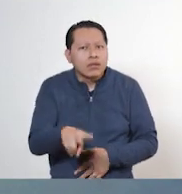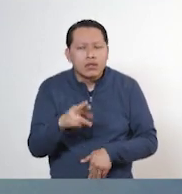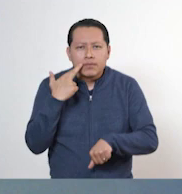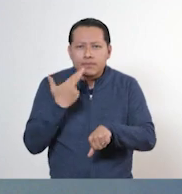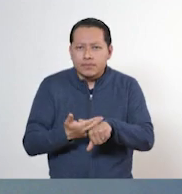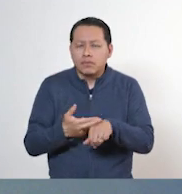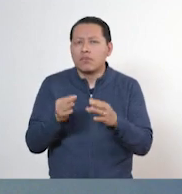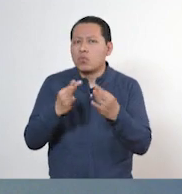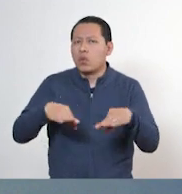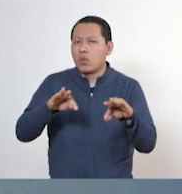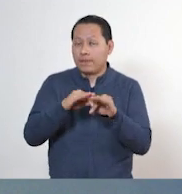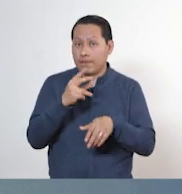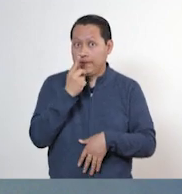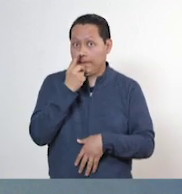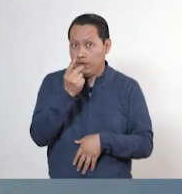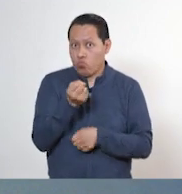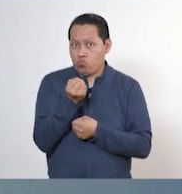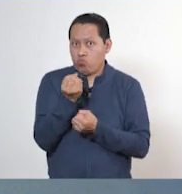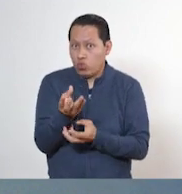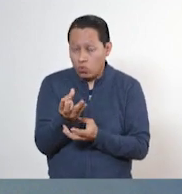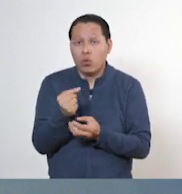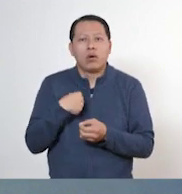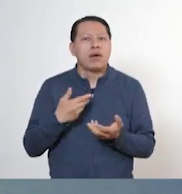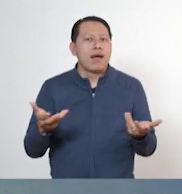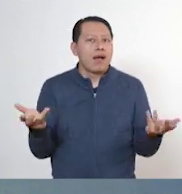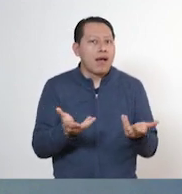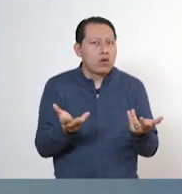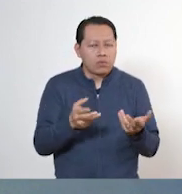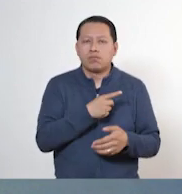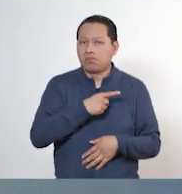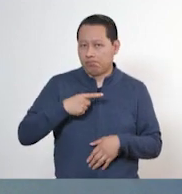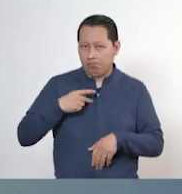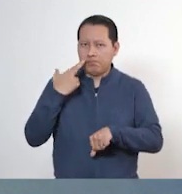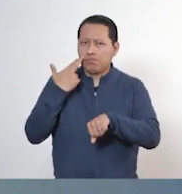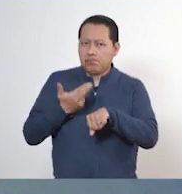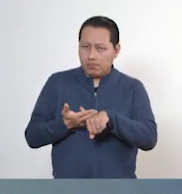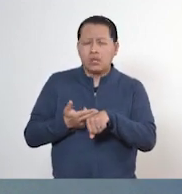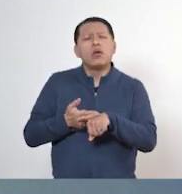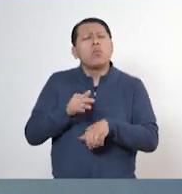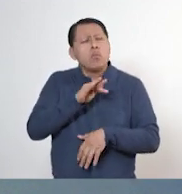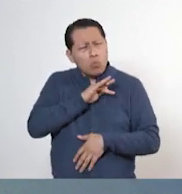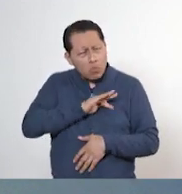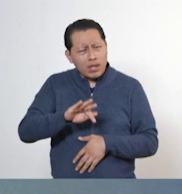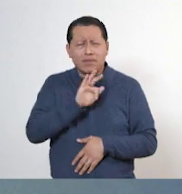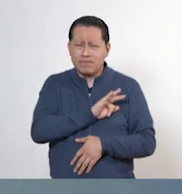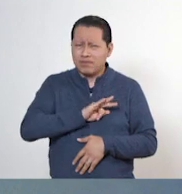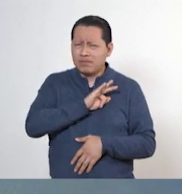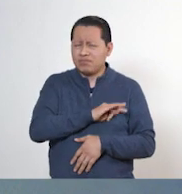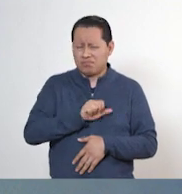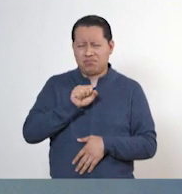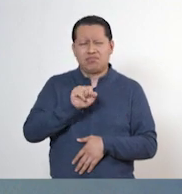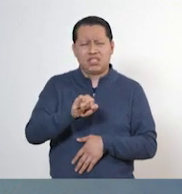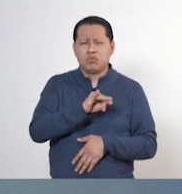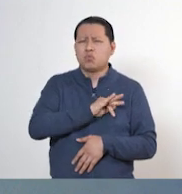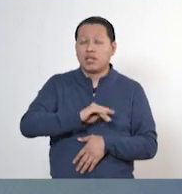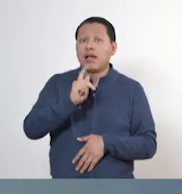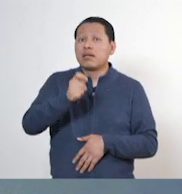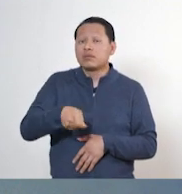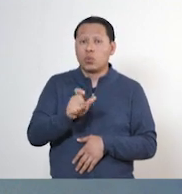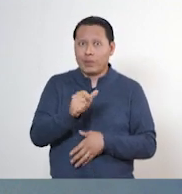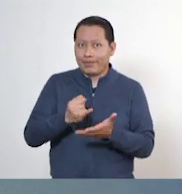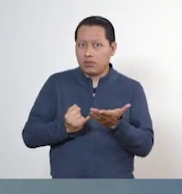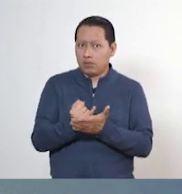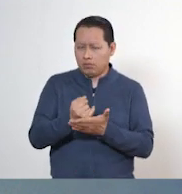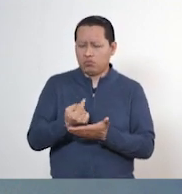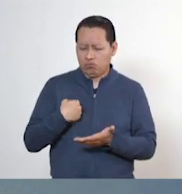tomar conciencia de lo que decimos y hacemos sí nos permite ser felices, considerando que cada elección refuerza nuestra identidad,